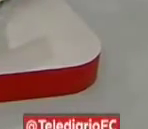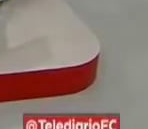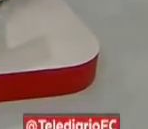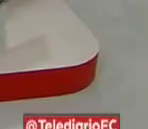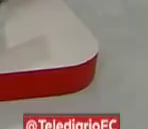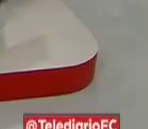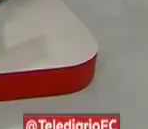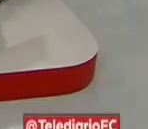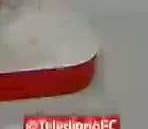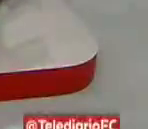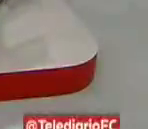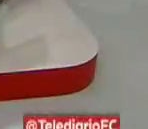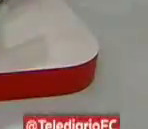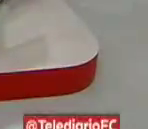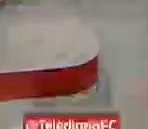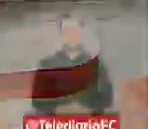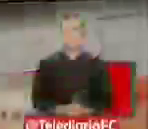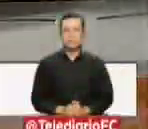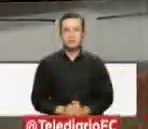www.ecuadortv.es.